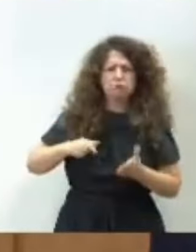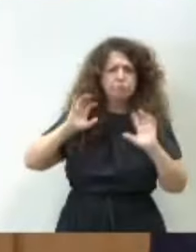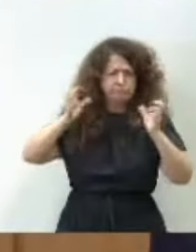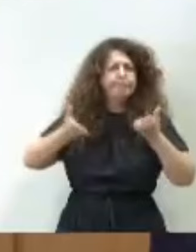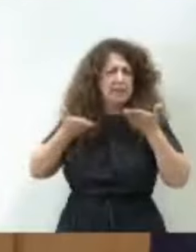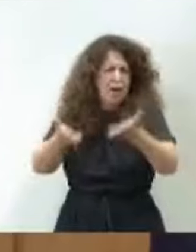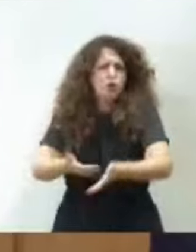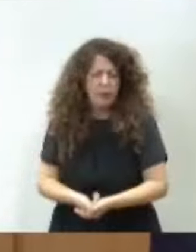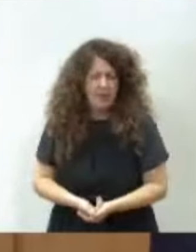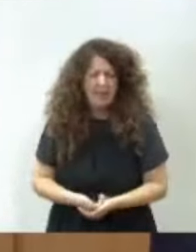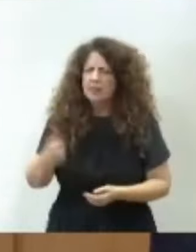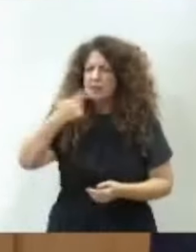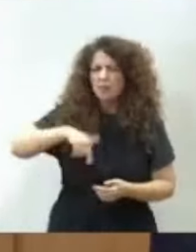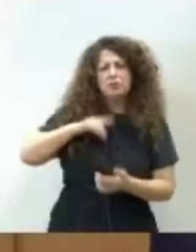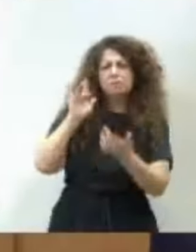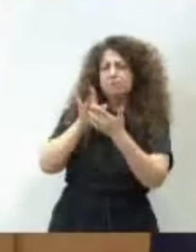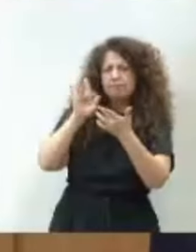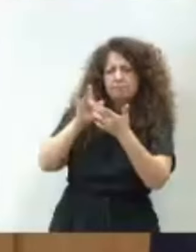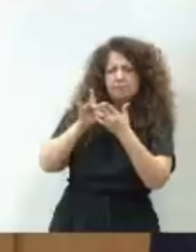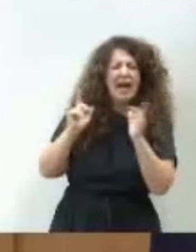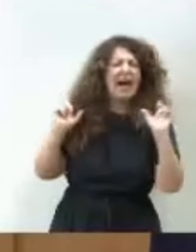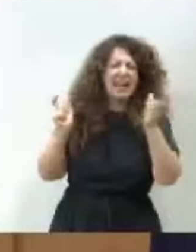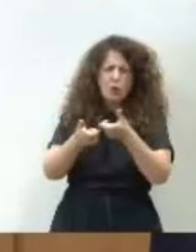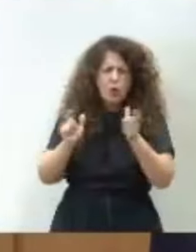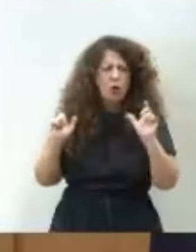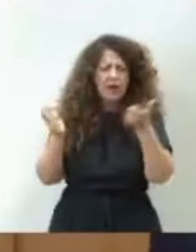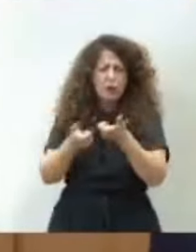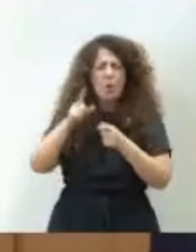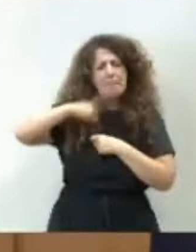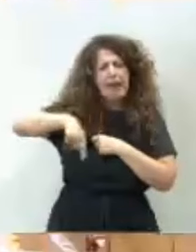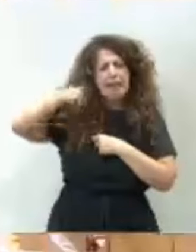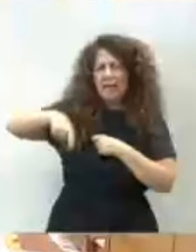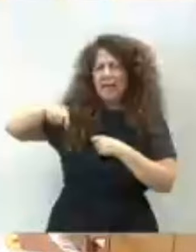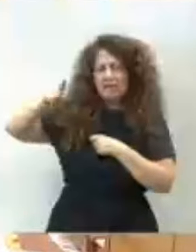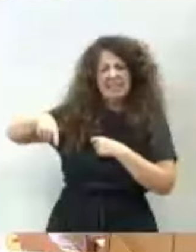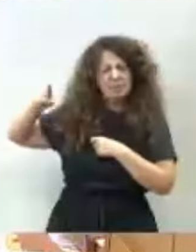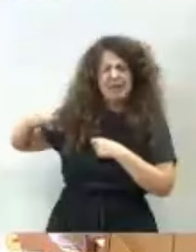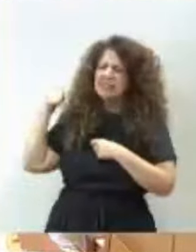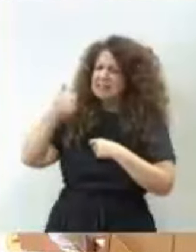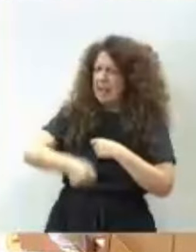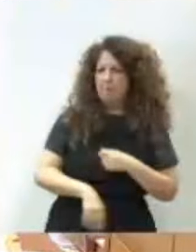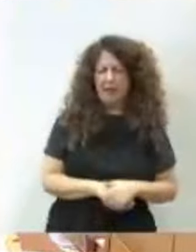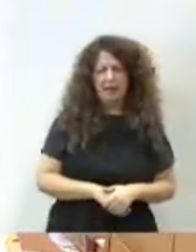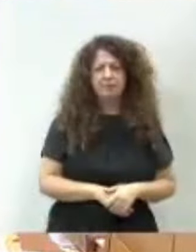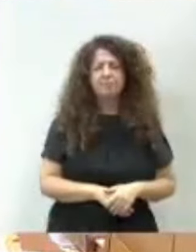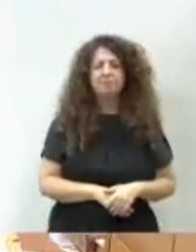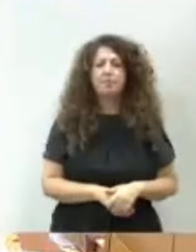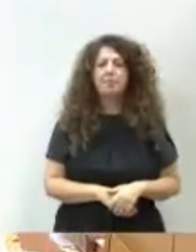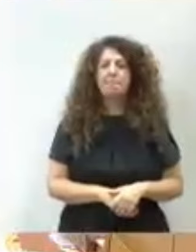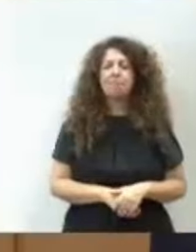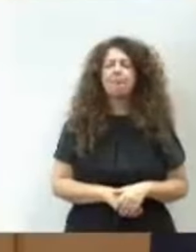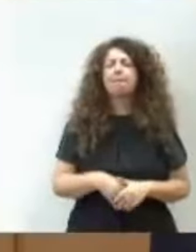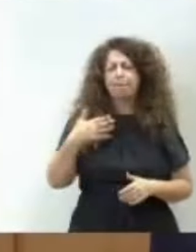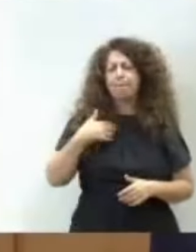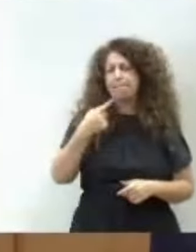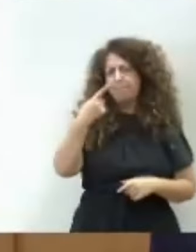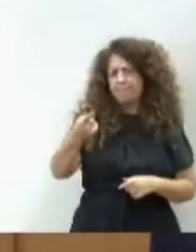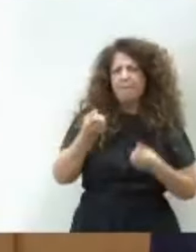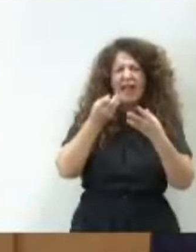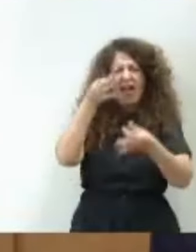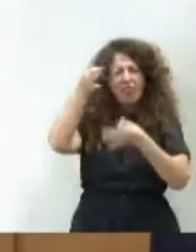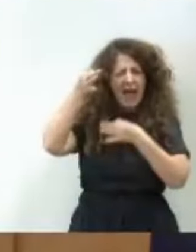Y con quien seguimos manteniendo reuniones mensuales. Pero déjeme que le recuerde algunos